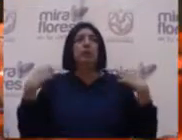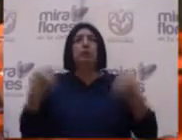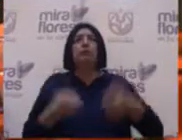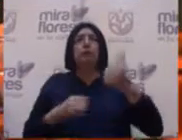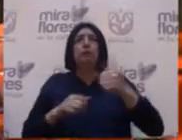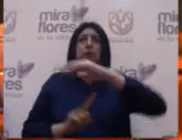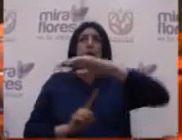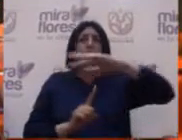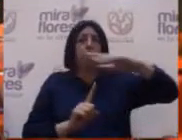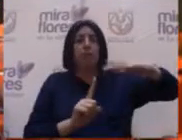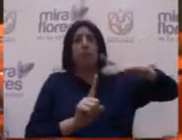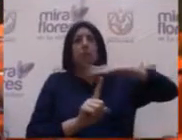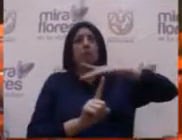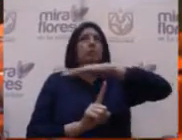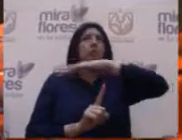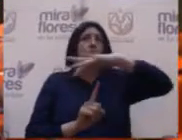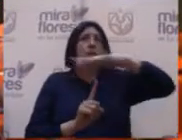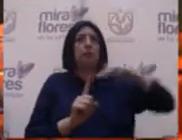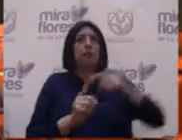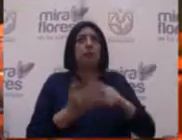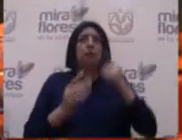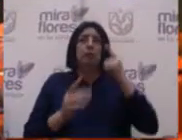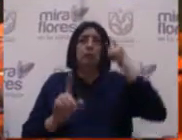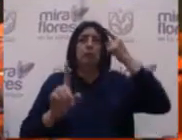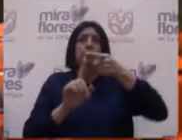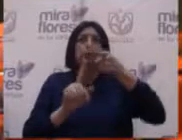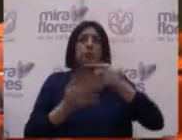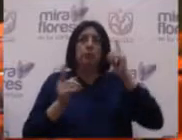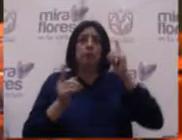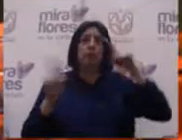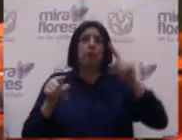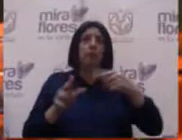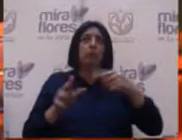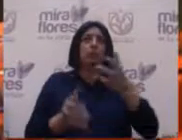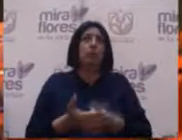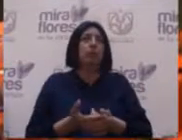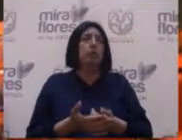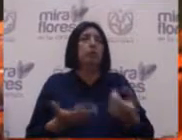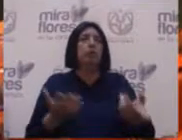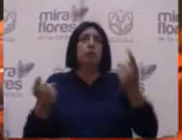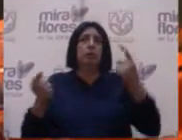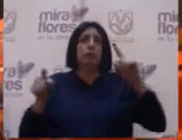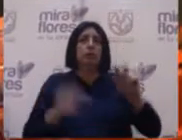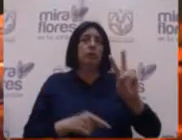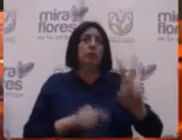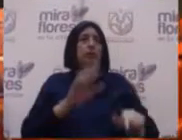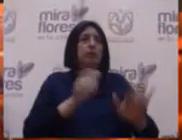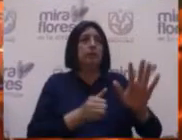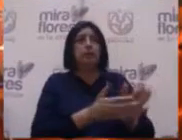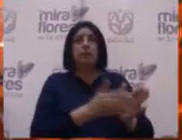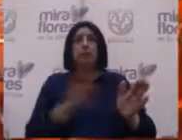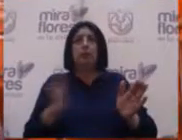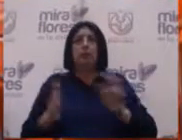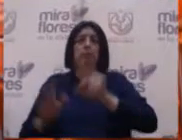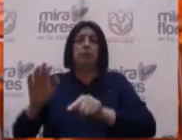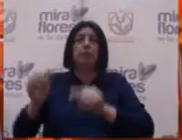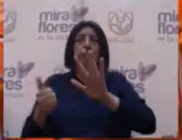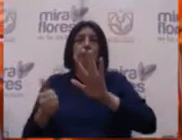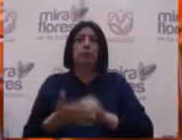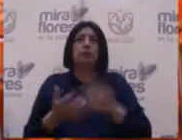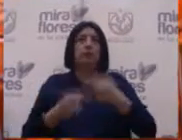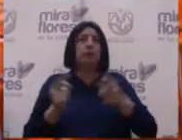Ambiente, en cumplimiento de los objetivos trazados concordantes con el Plan de Desarrollo Local Concertado 2017-2026 y